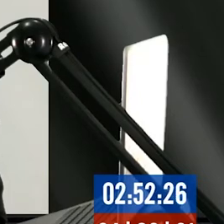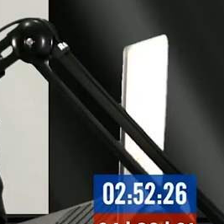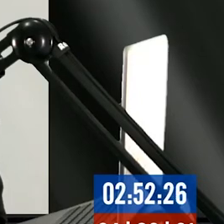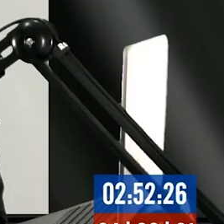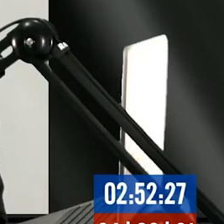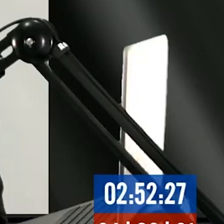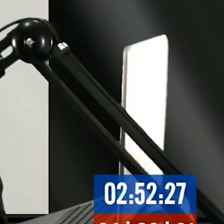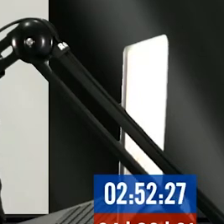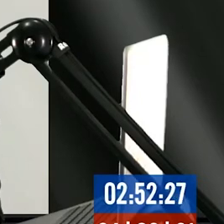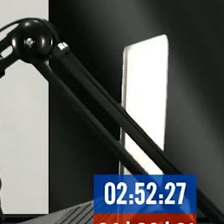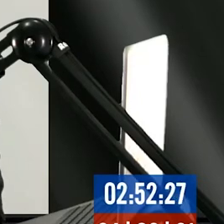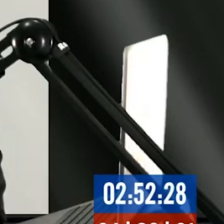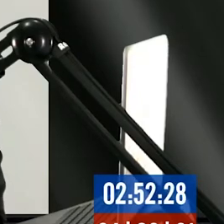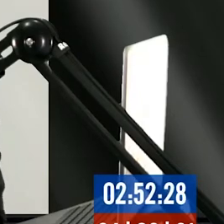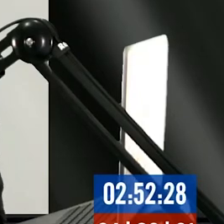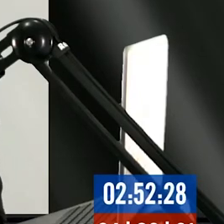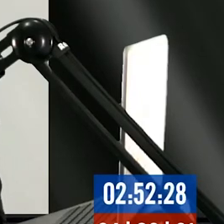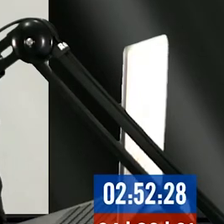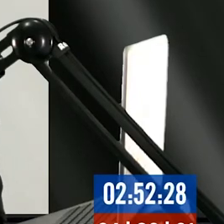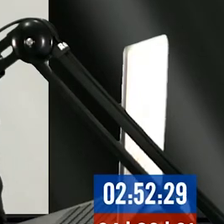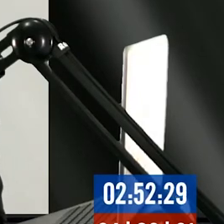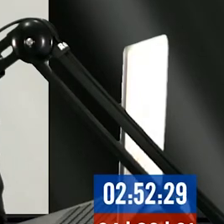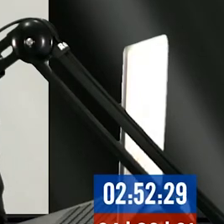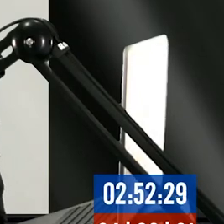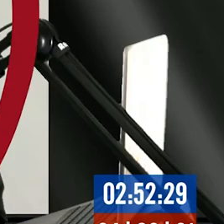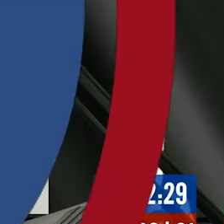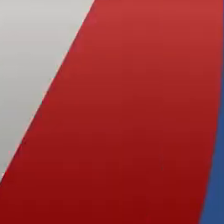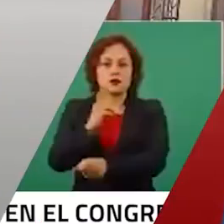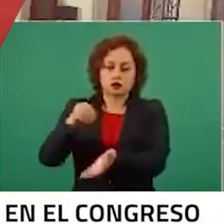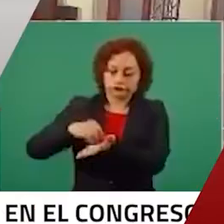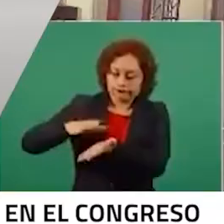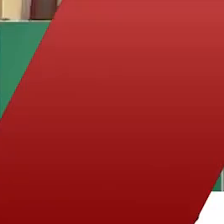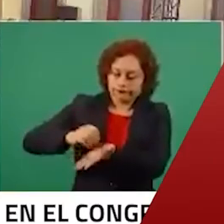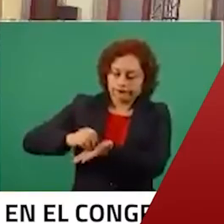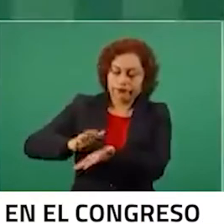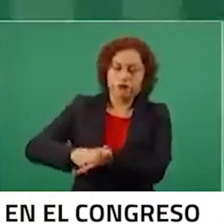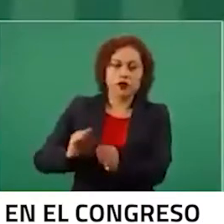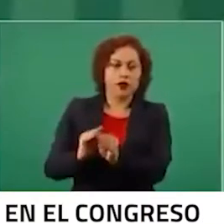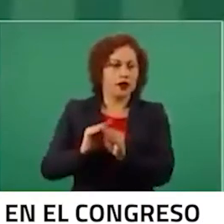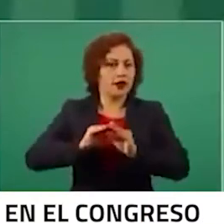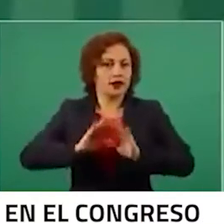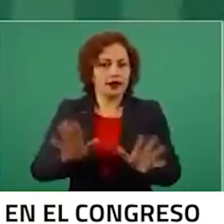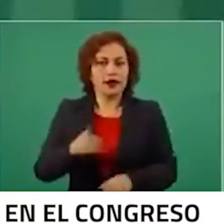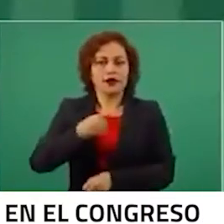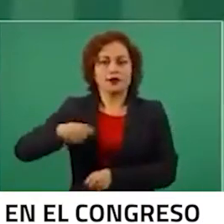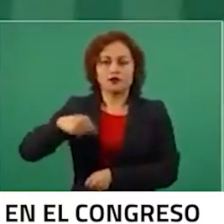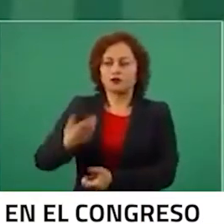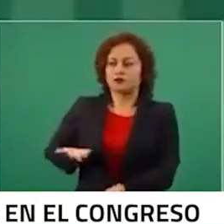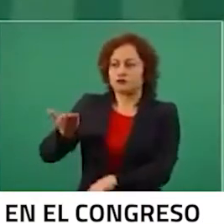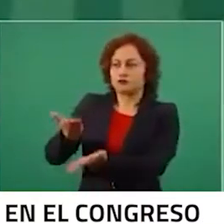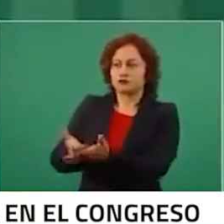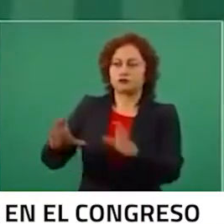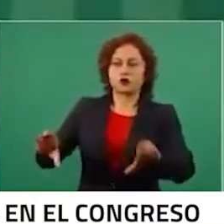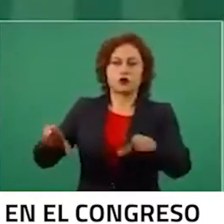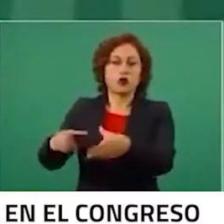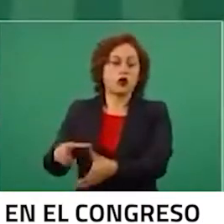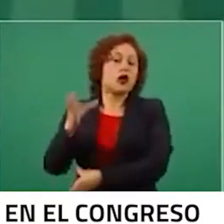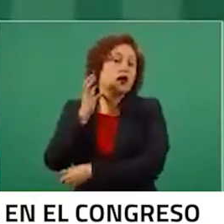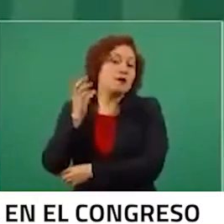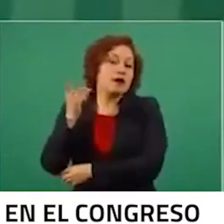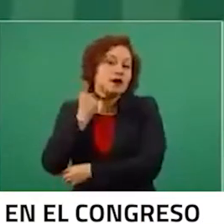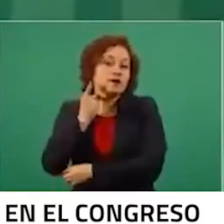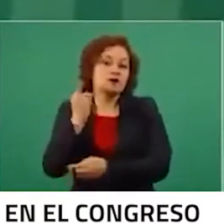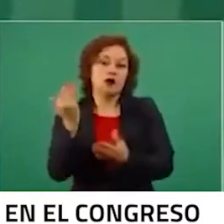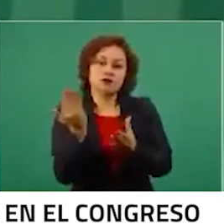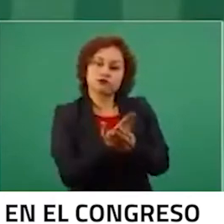el fiscal lo respondió de esta manera nosotros lo estamos presentando ante el congreso con todas las pruebas